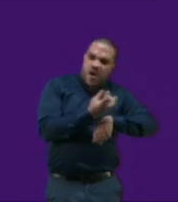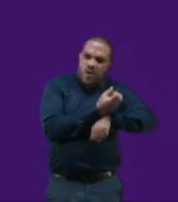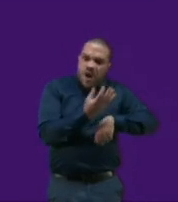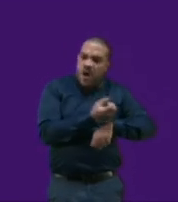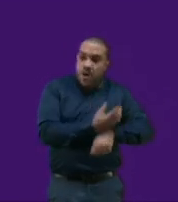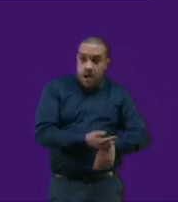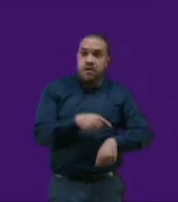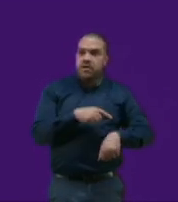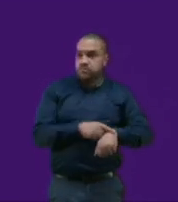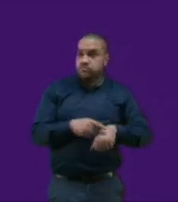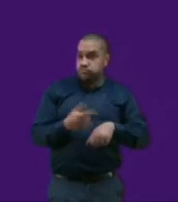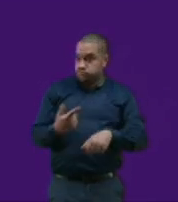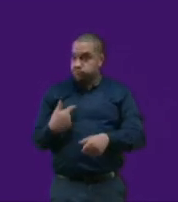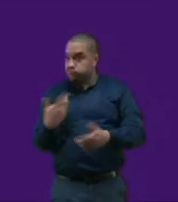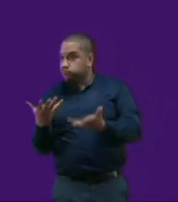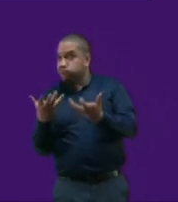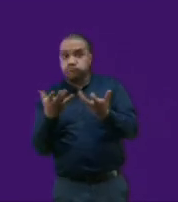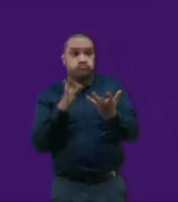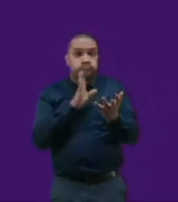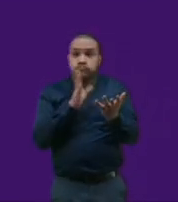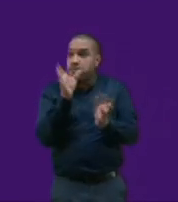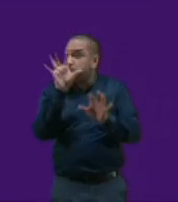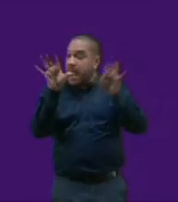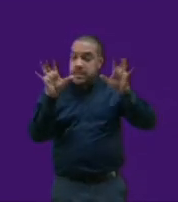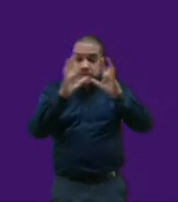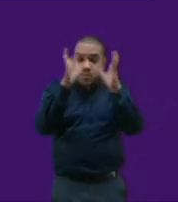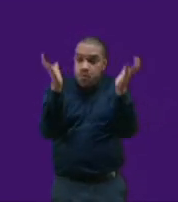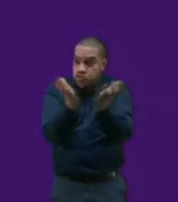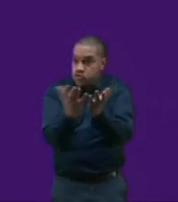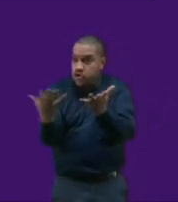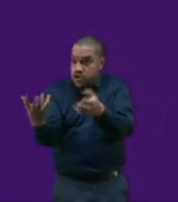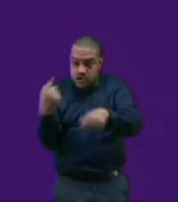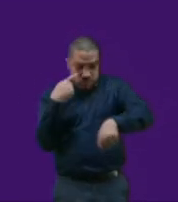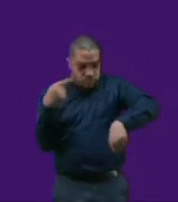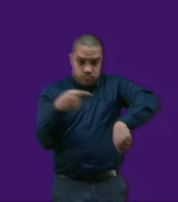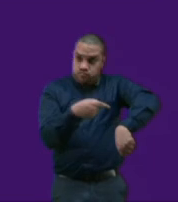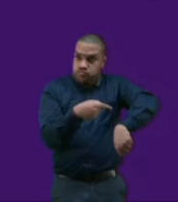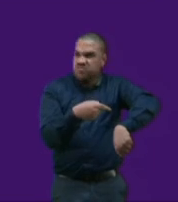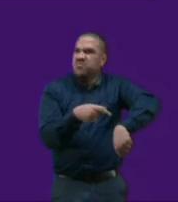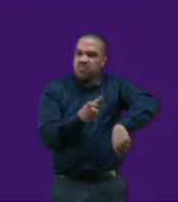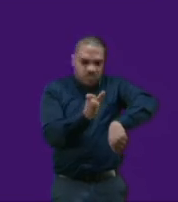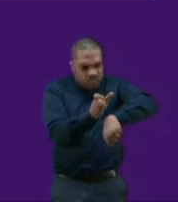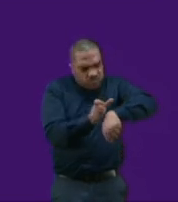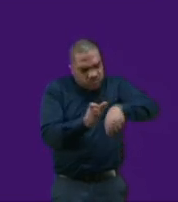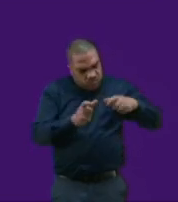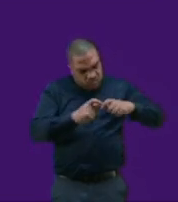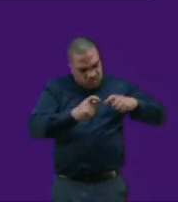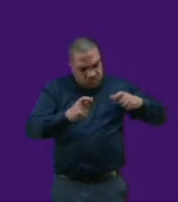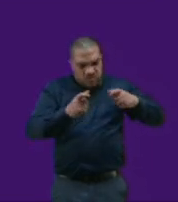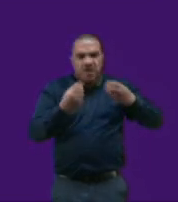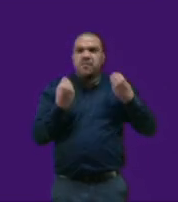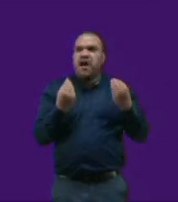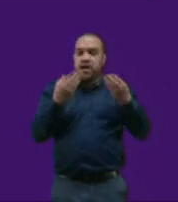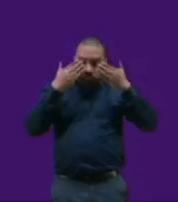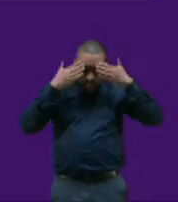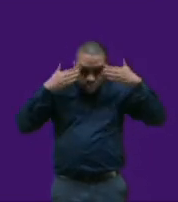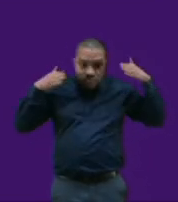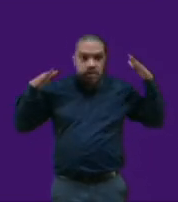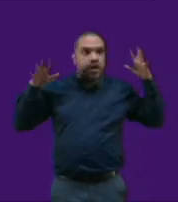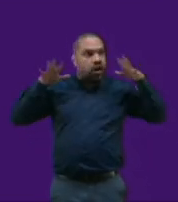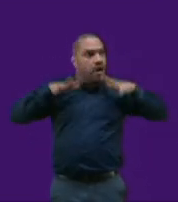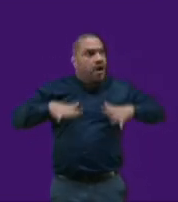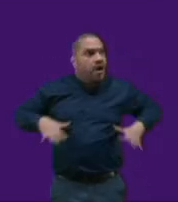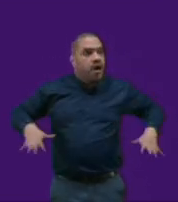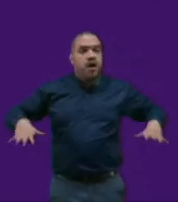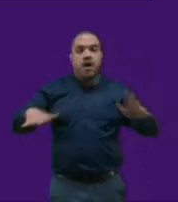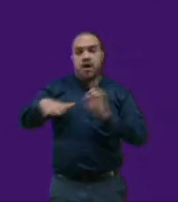para que cualquier persona pueda acceder a un ecosistema, que este ecosistema básicamente es